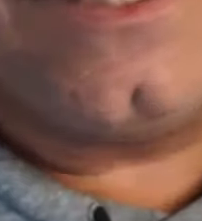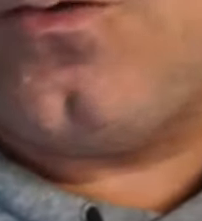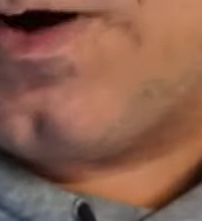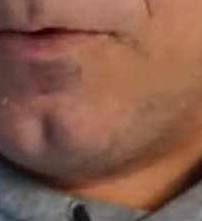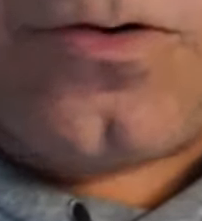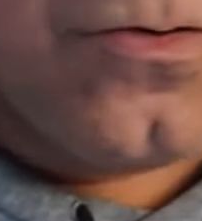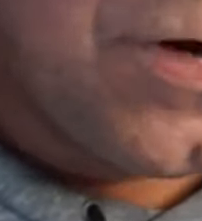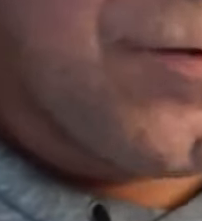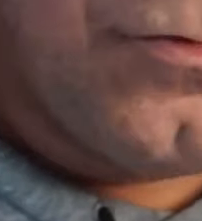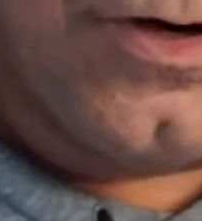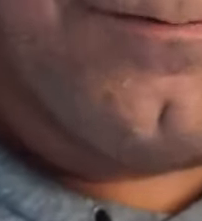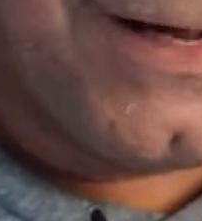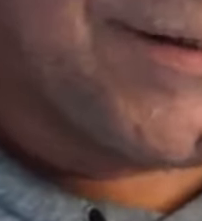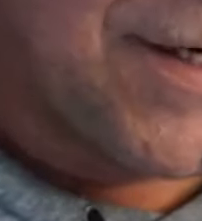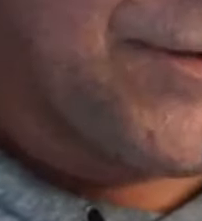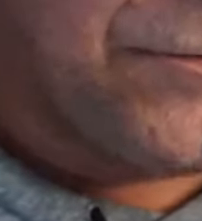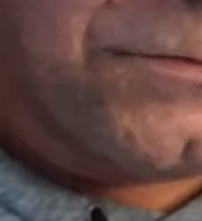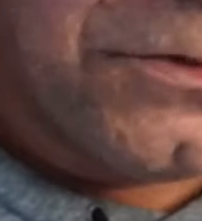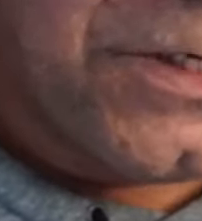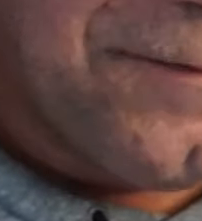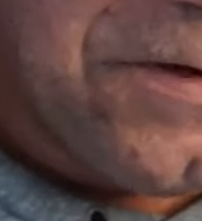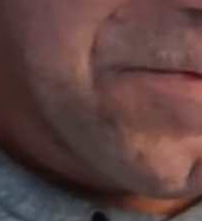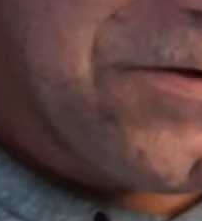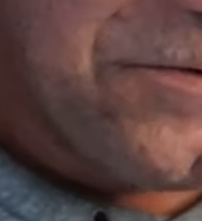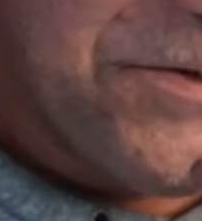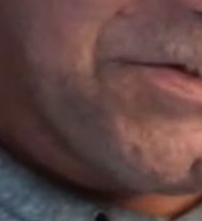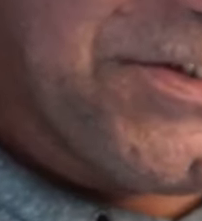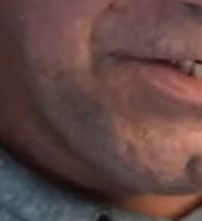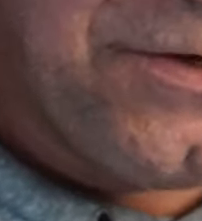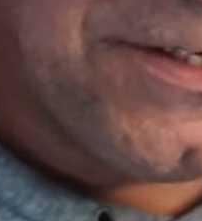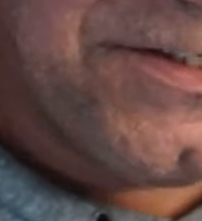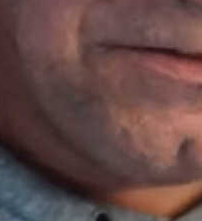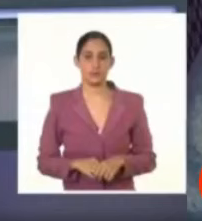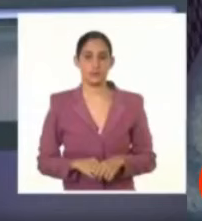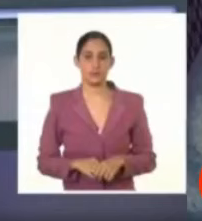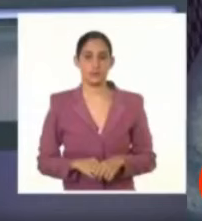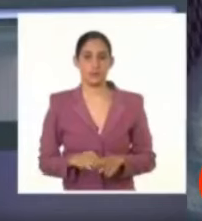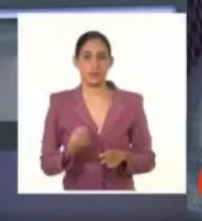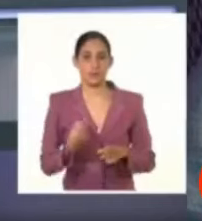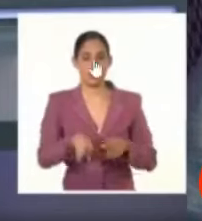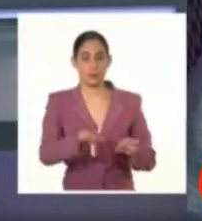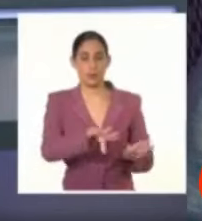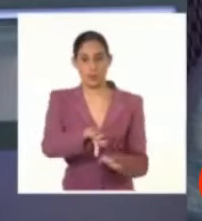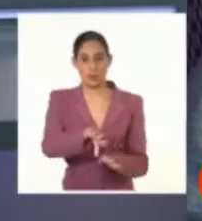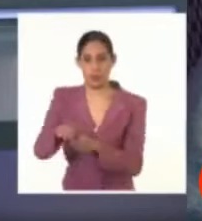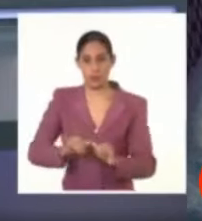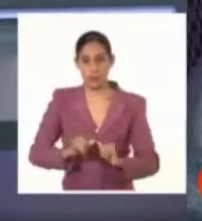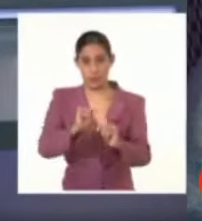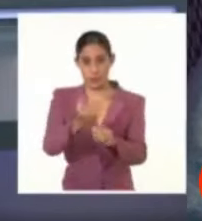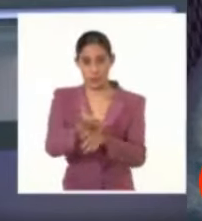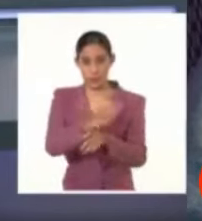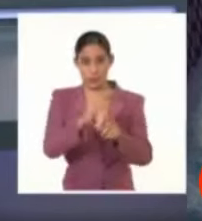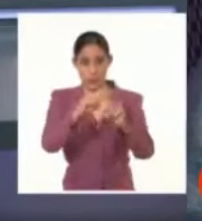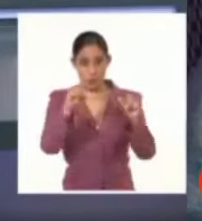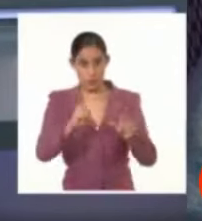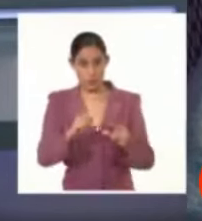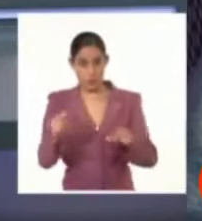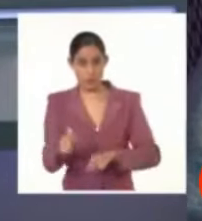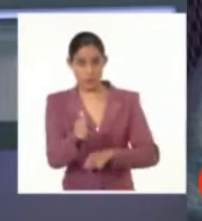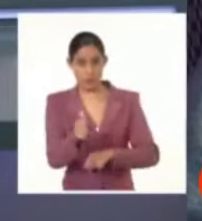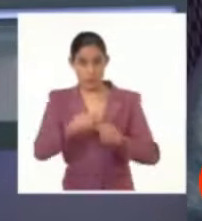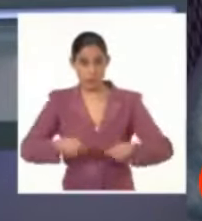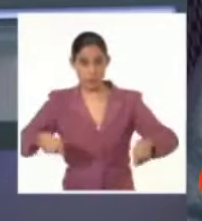el Caguamón, habló el Marrano, y con la misma hicieron así. El presidente del Consejo de Defensa Nacional, Miguel